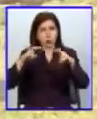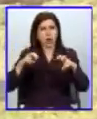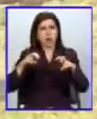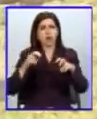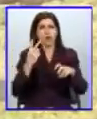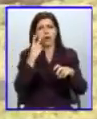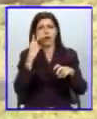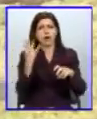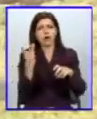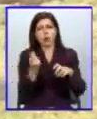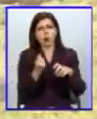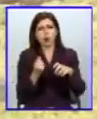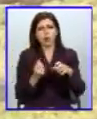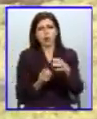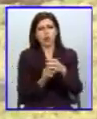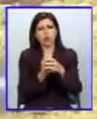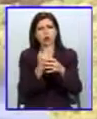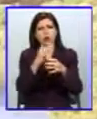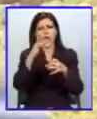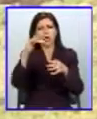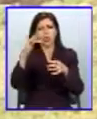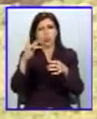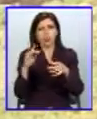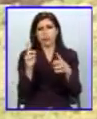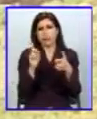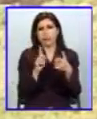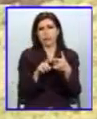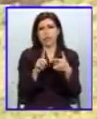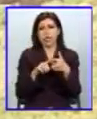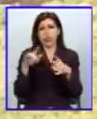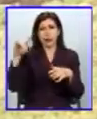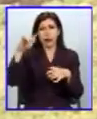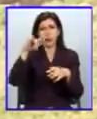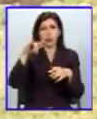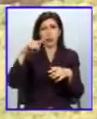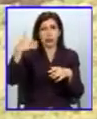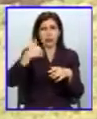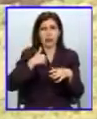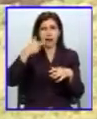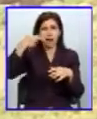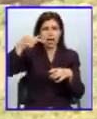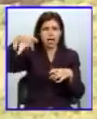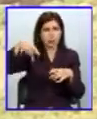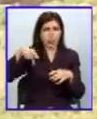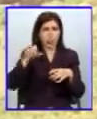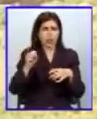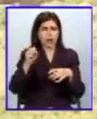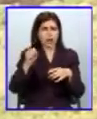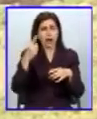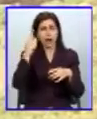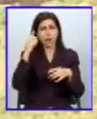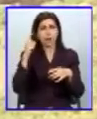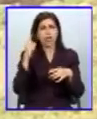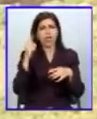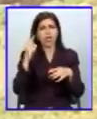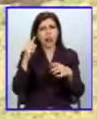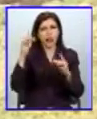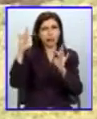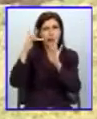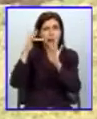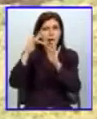pluma volcánica el avión también cuenta con una antena gps para ubicarse satelitalmente